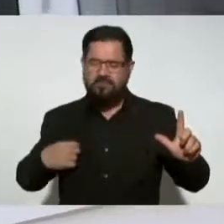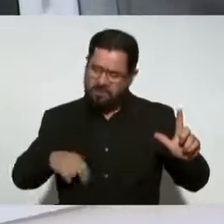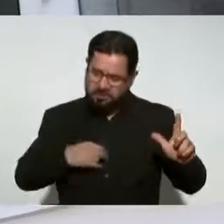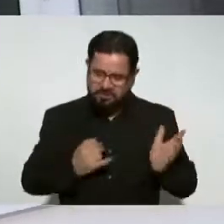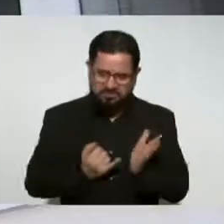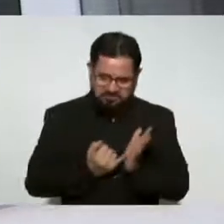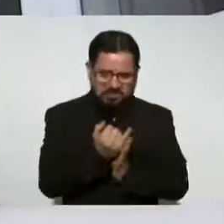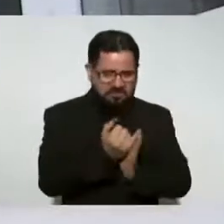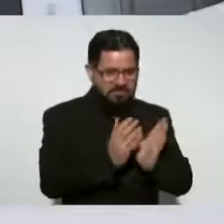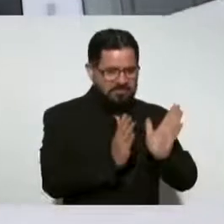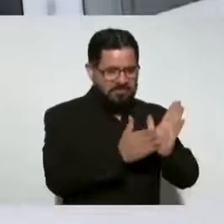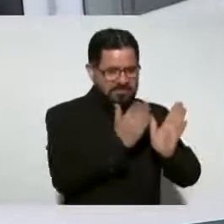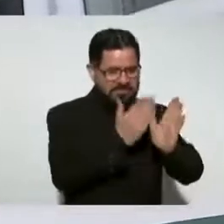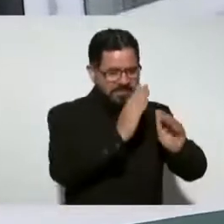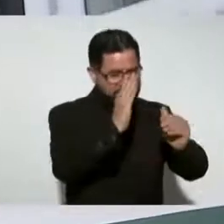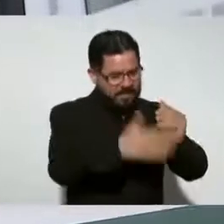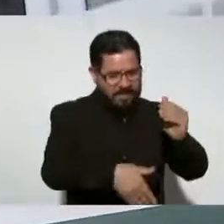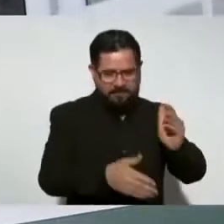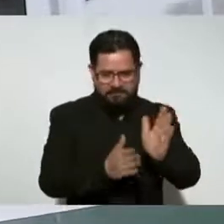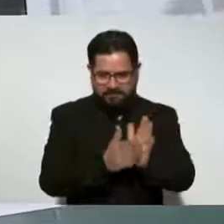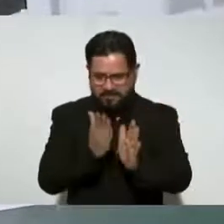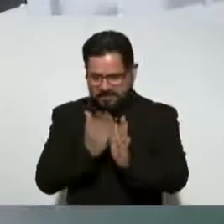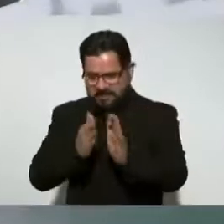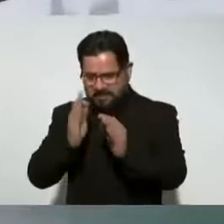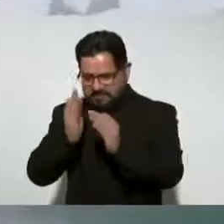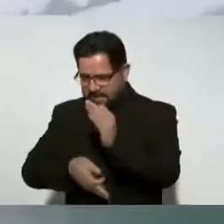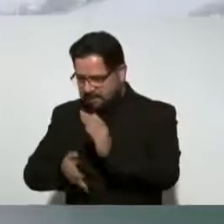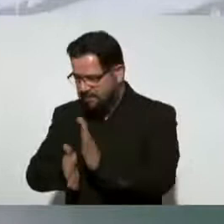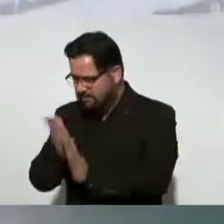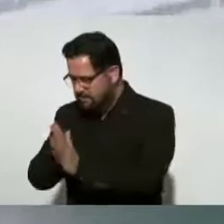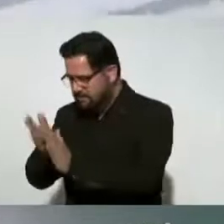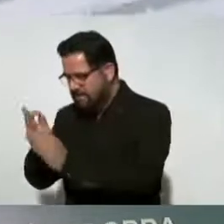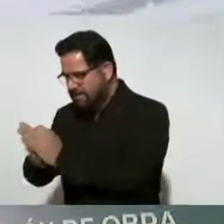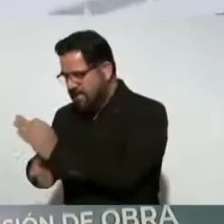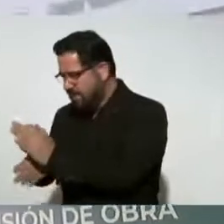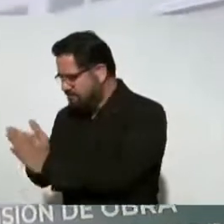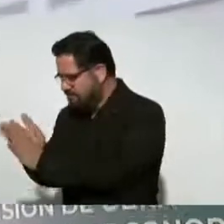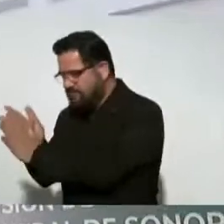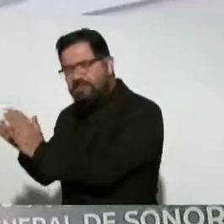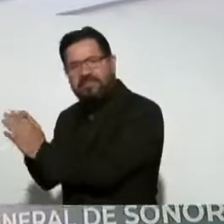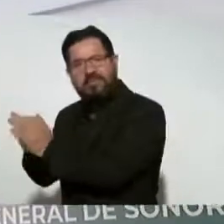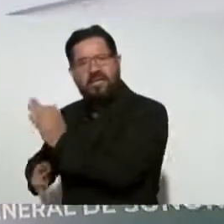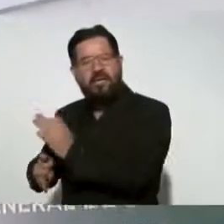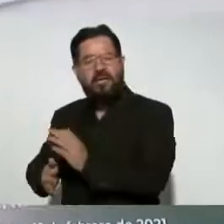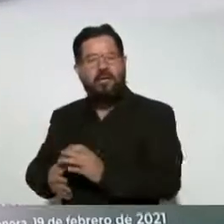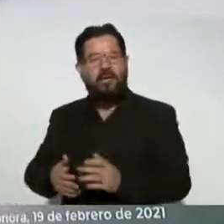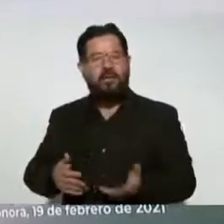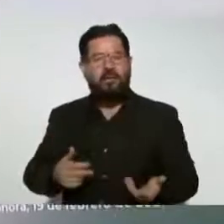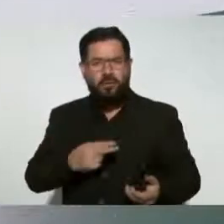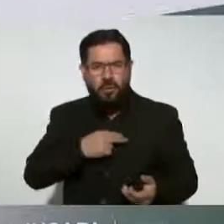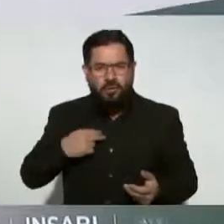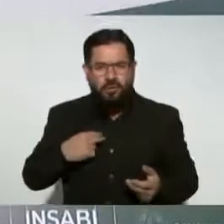La verdad es que no hemos iniciado ninguna obra nueva,